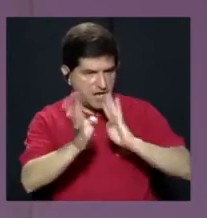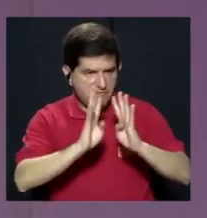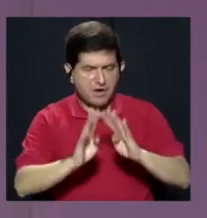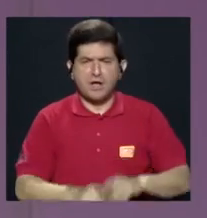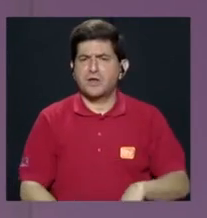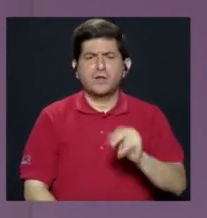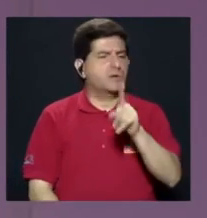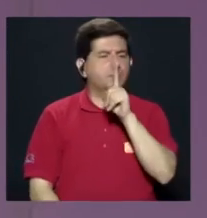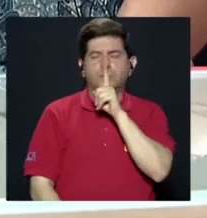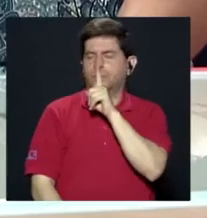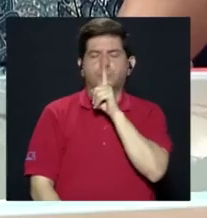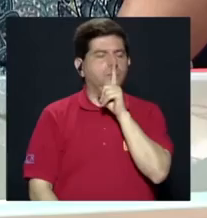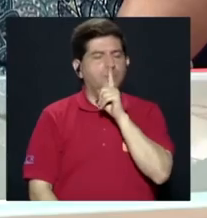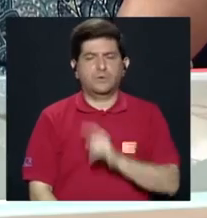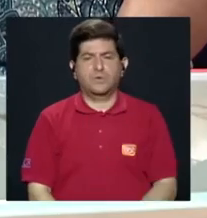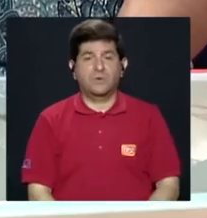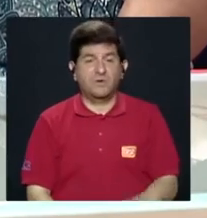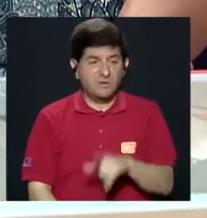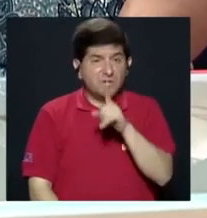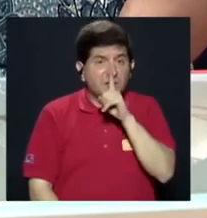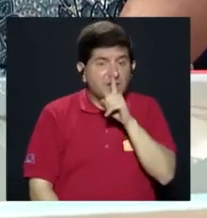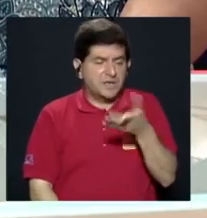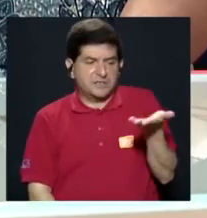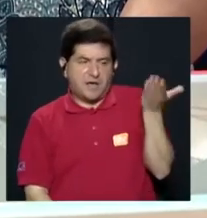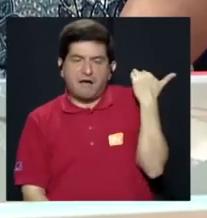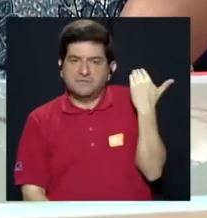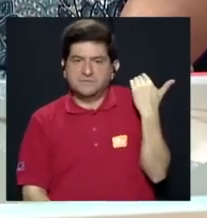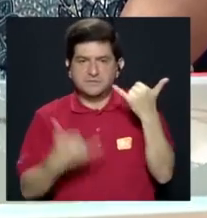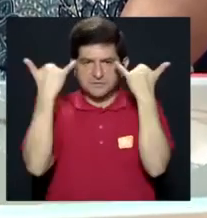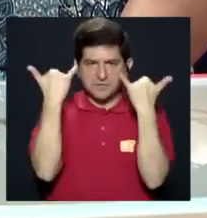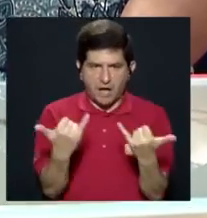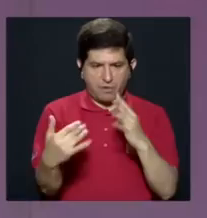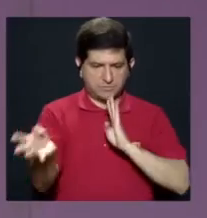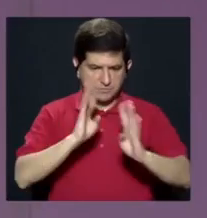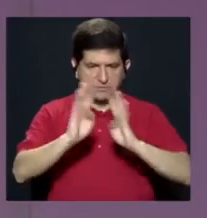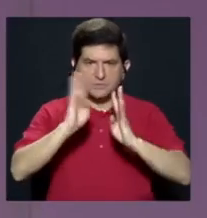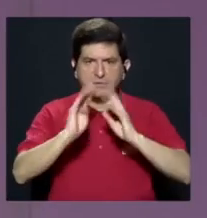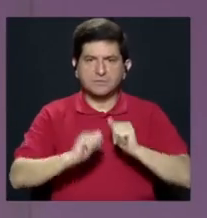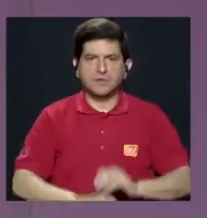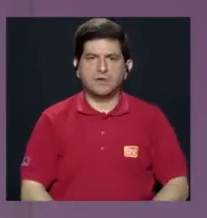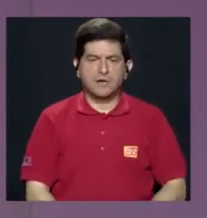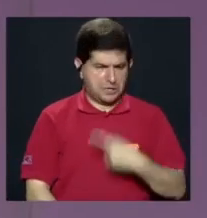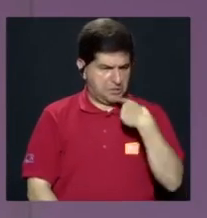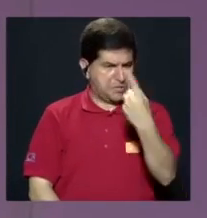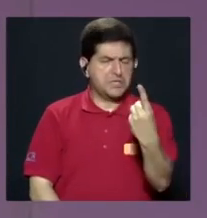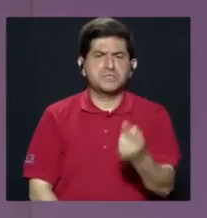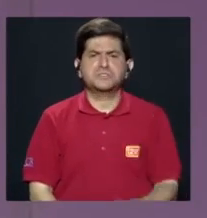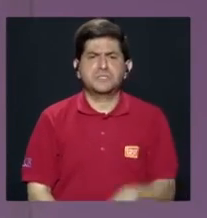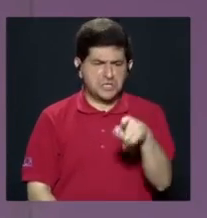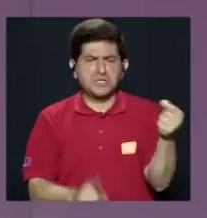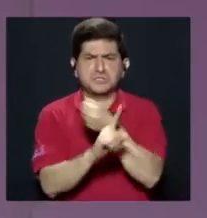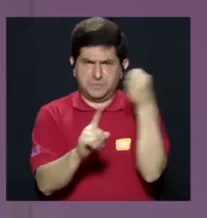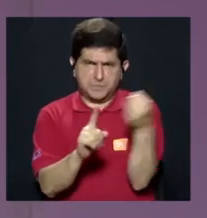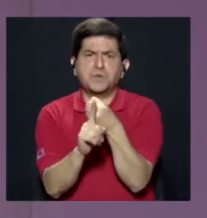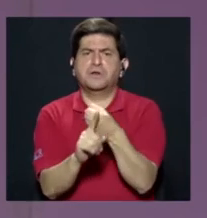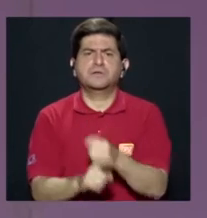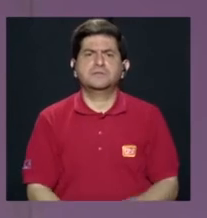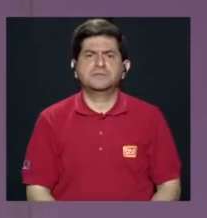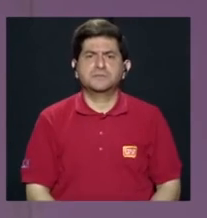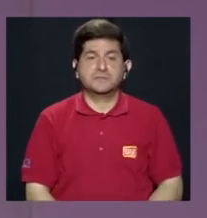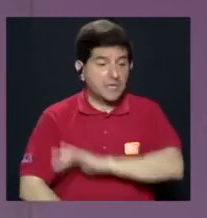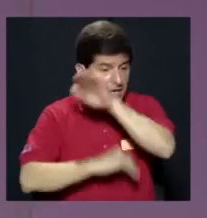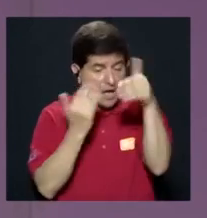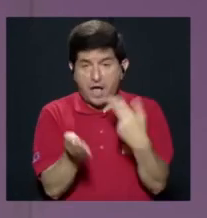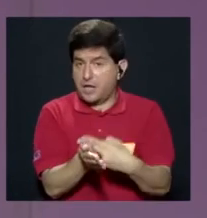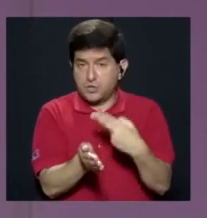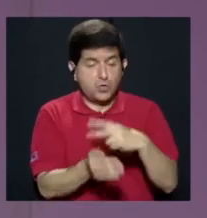ya no callen más. El tema de ya callar, eso ya quedó atrás. Ahora nos toca hablar y decir que nos están violentando. No podemos decir que en todos